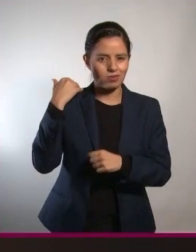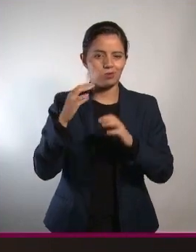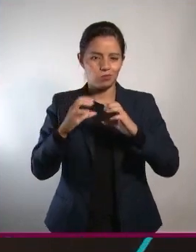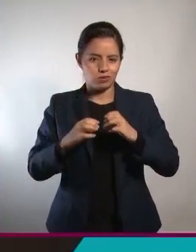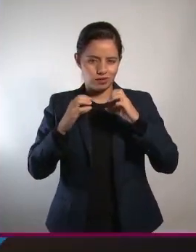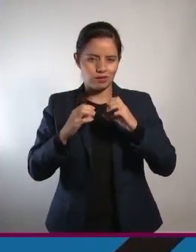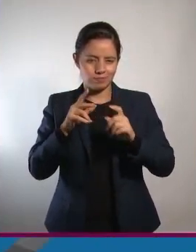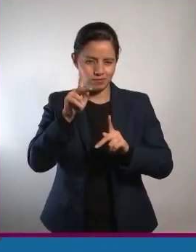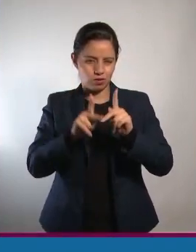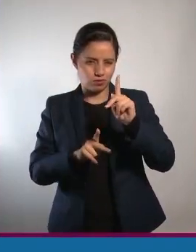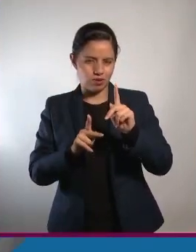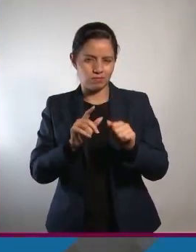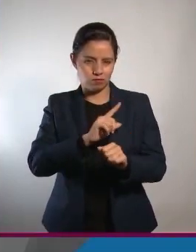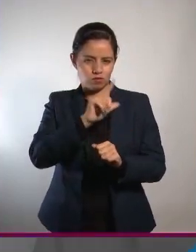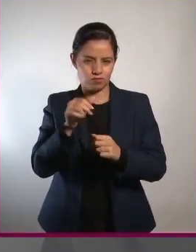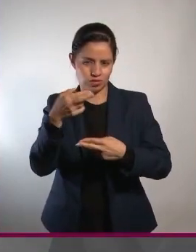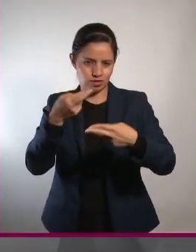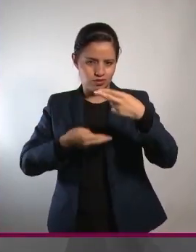usted.